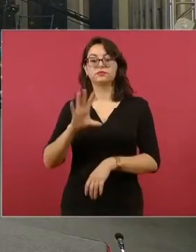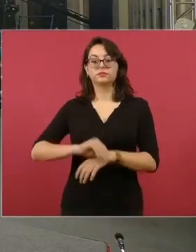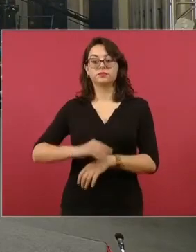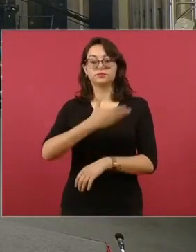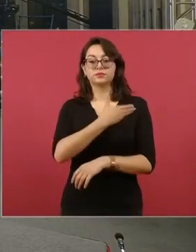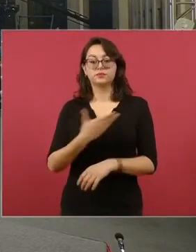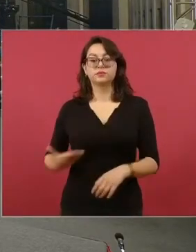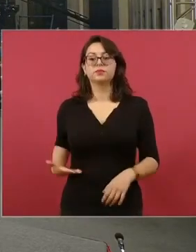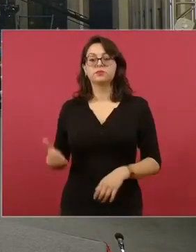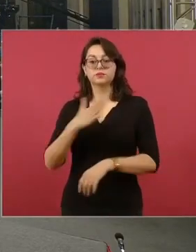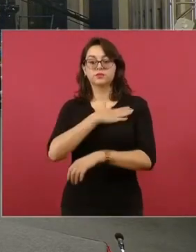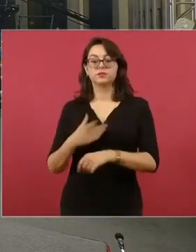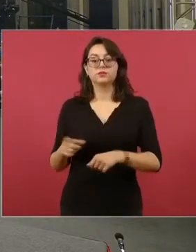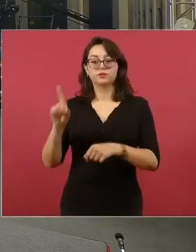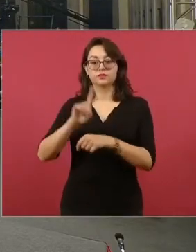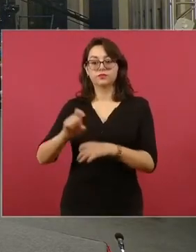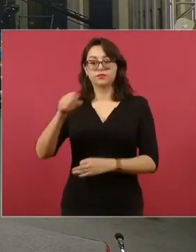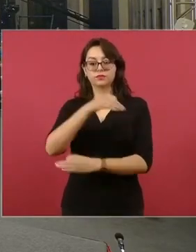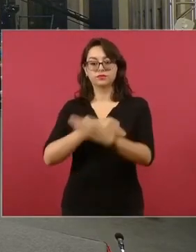Señor Presidente, muy buenos días a todos.